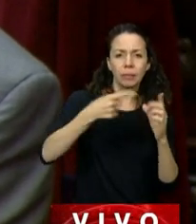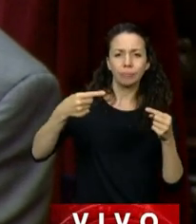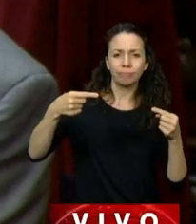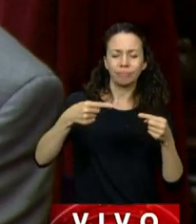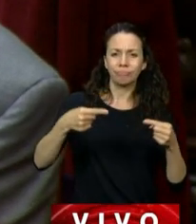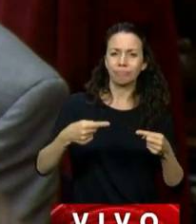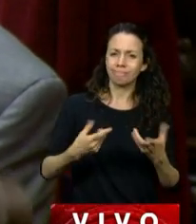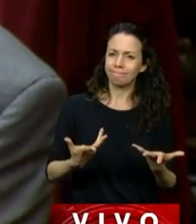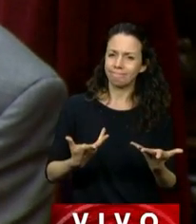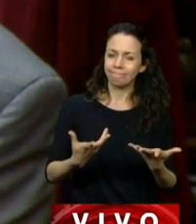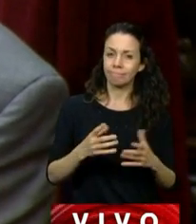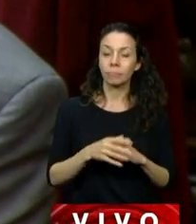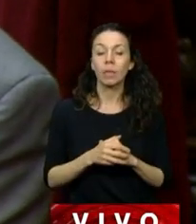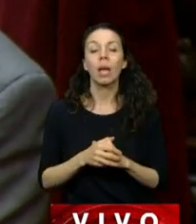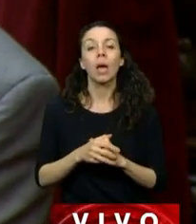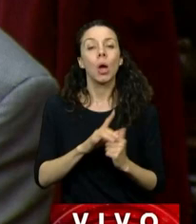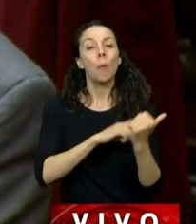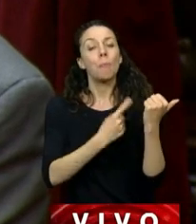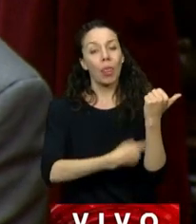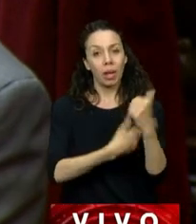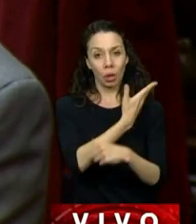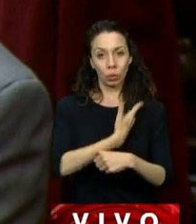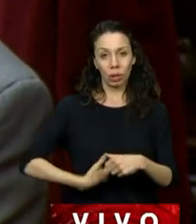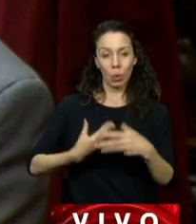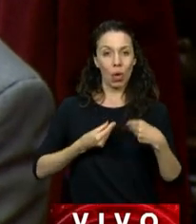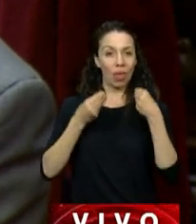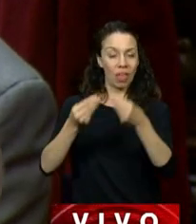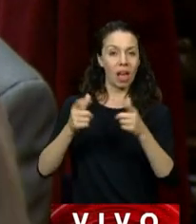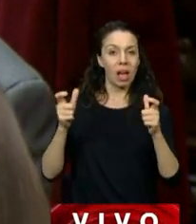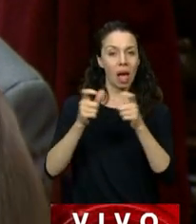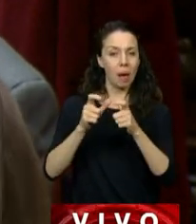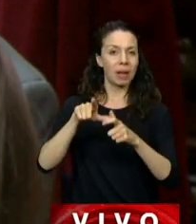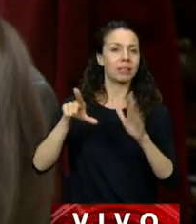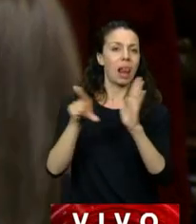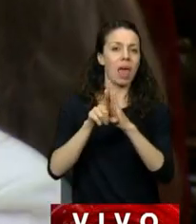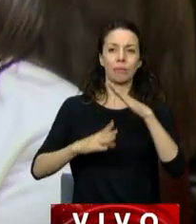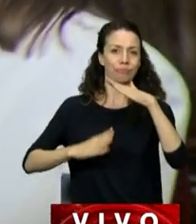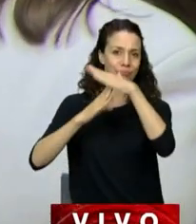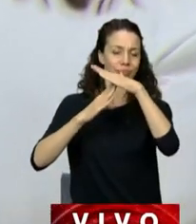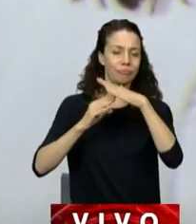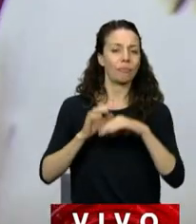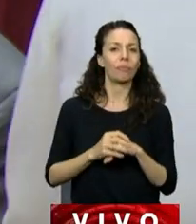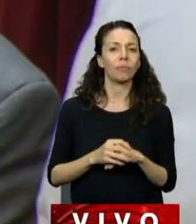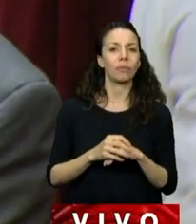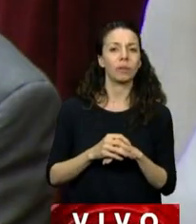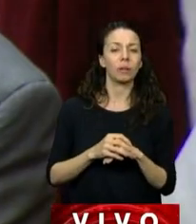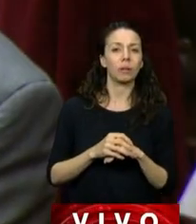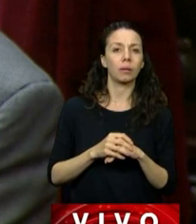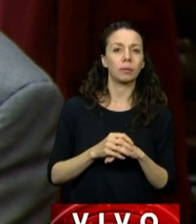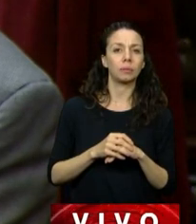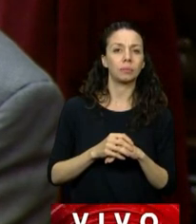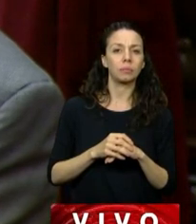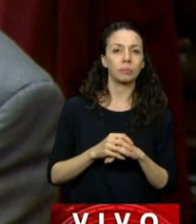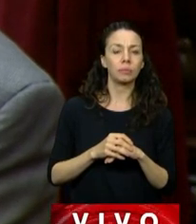señor presidente, que el Poder Ejecutivo envía a esta Cámara la ley de leyes, que se llaman, como, y